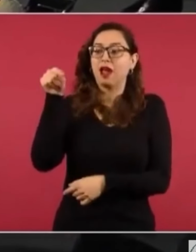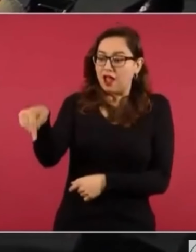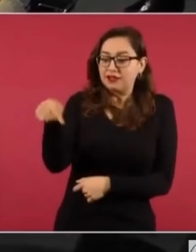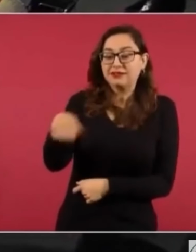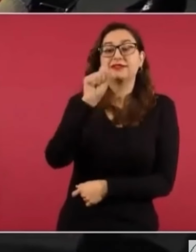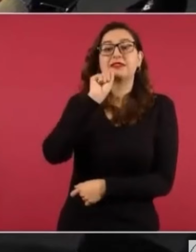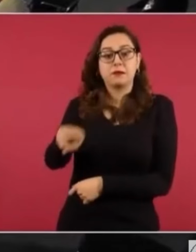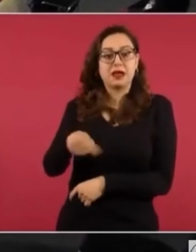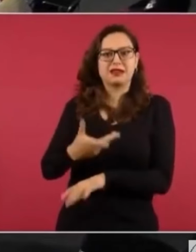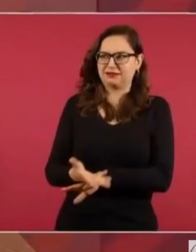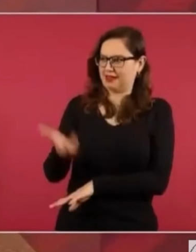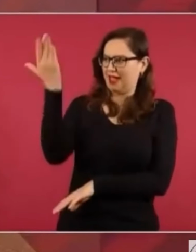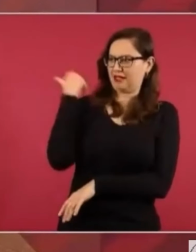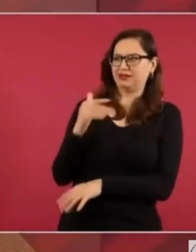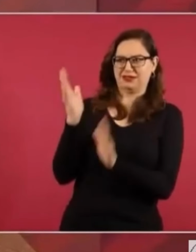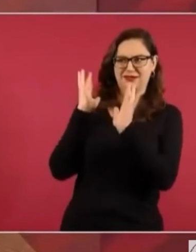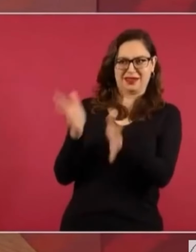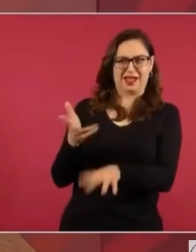Cómo